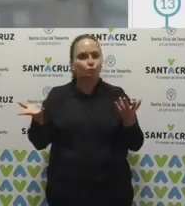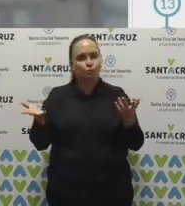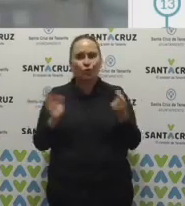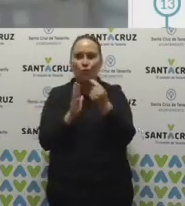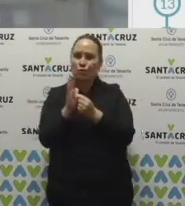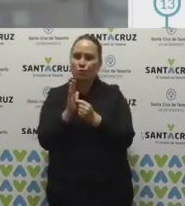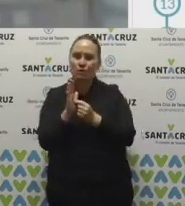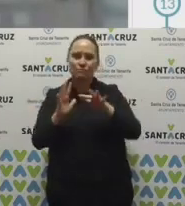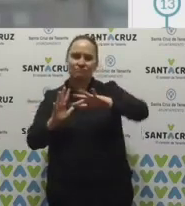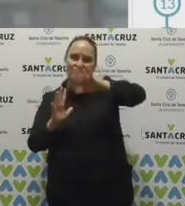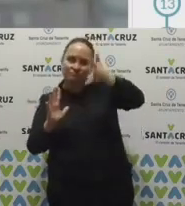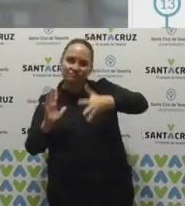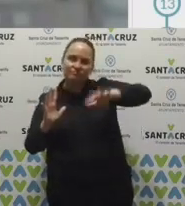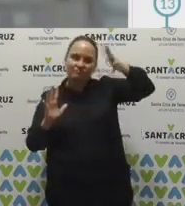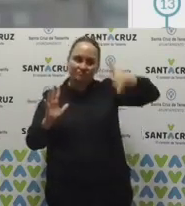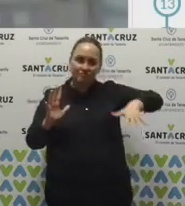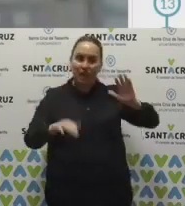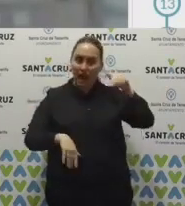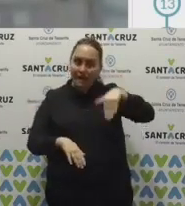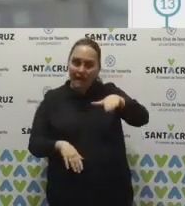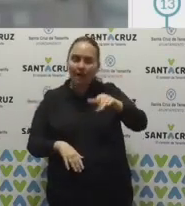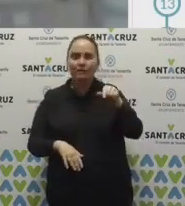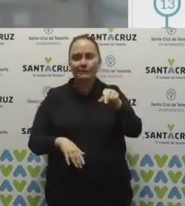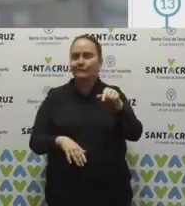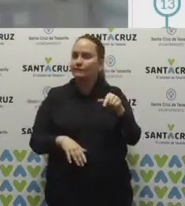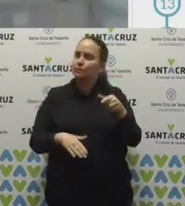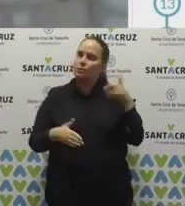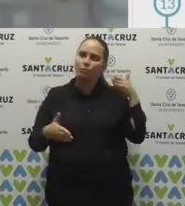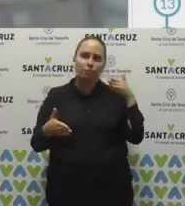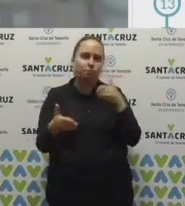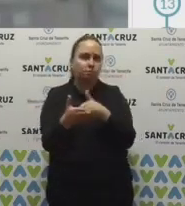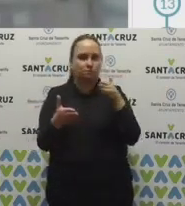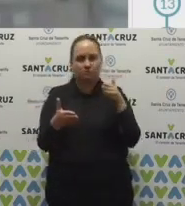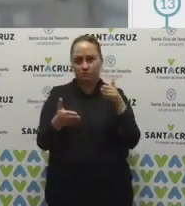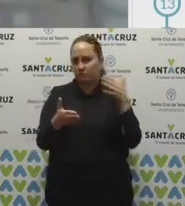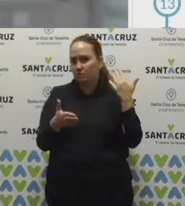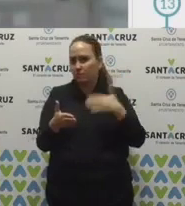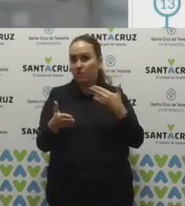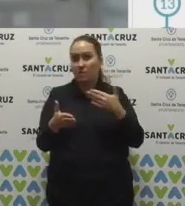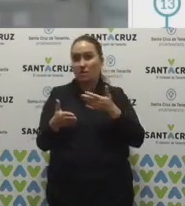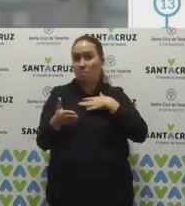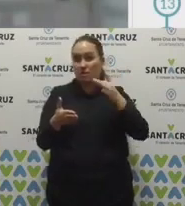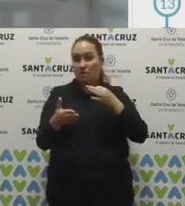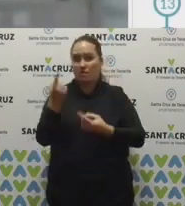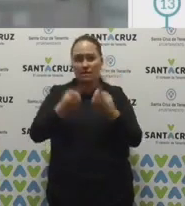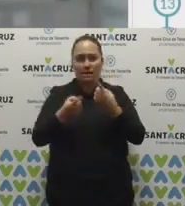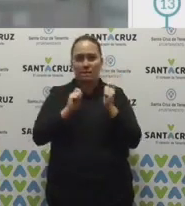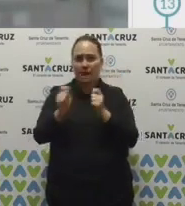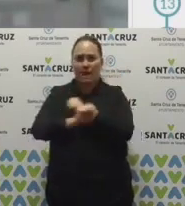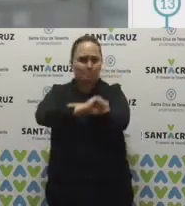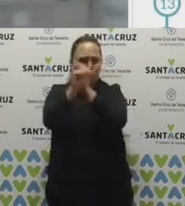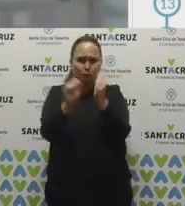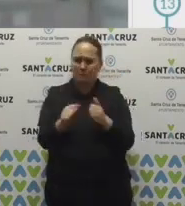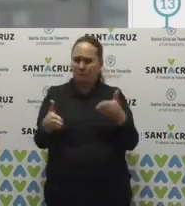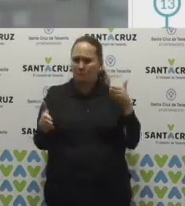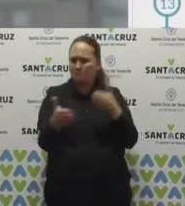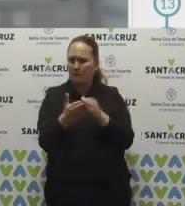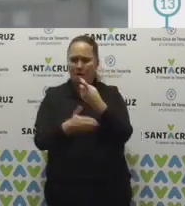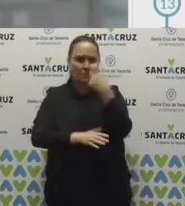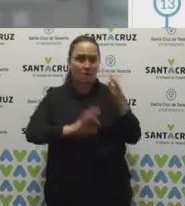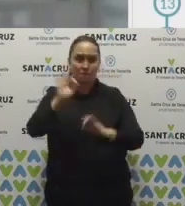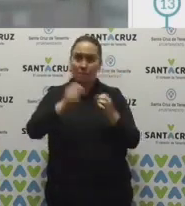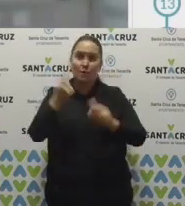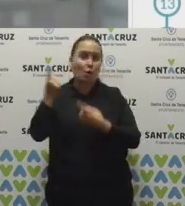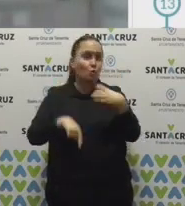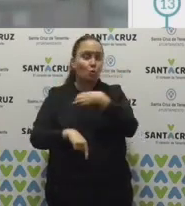geográficas de anaga dificultan en el mejor de los casos cuando impiden el acceso físico de sus